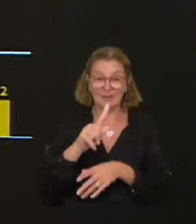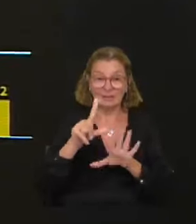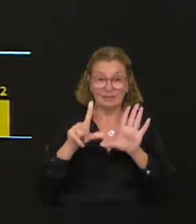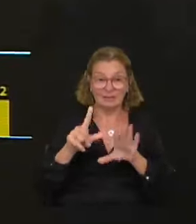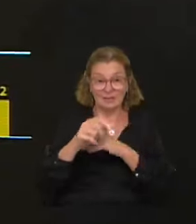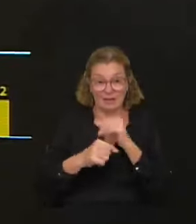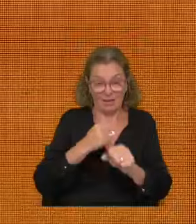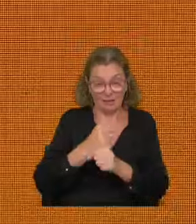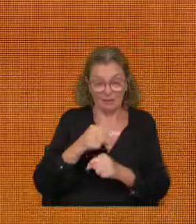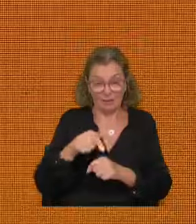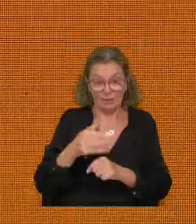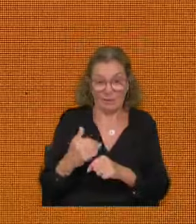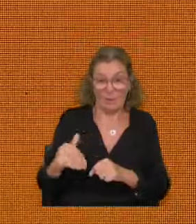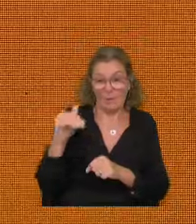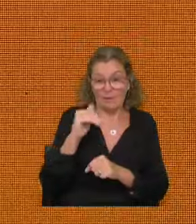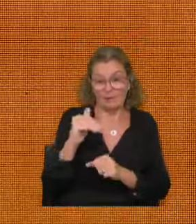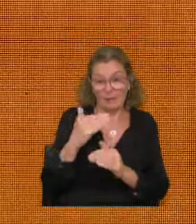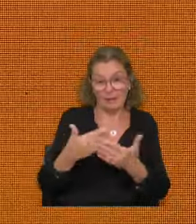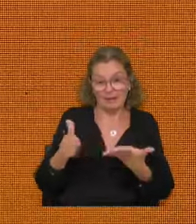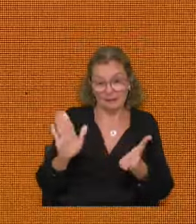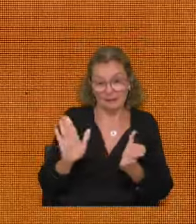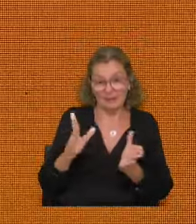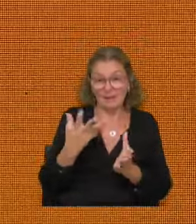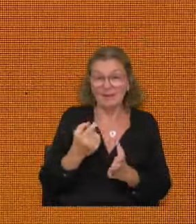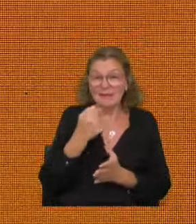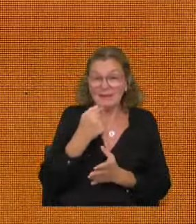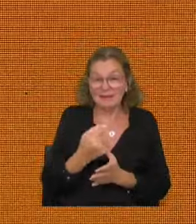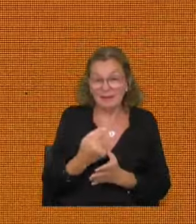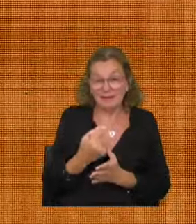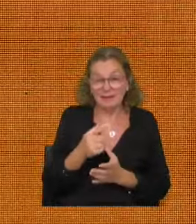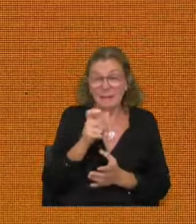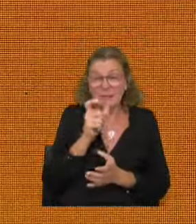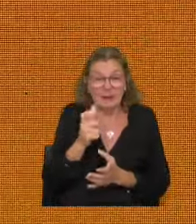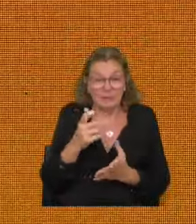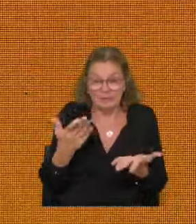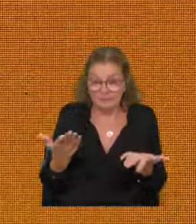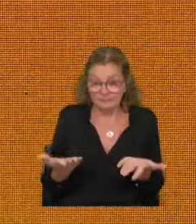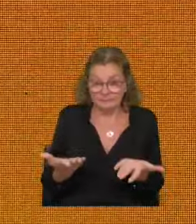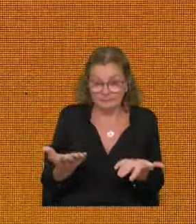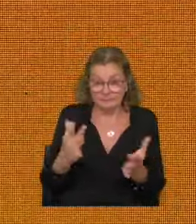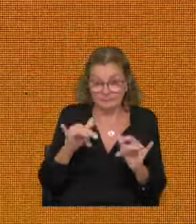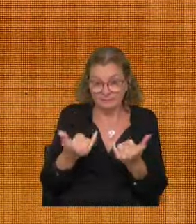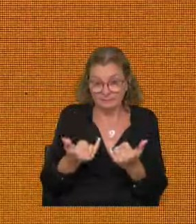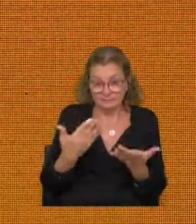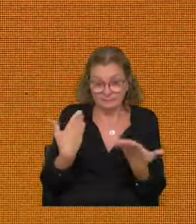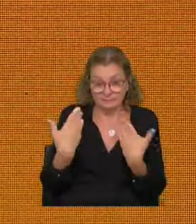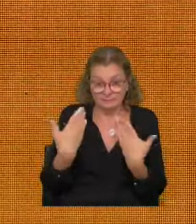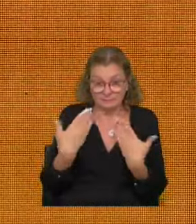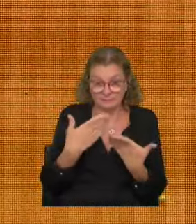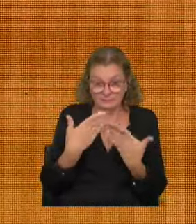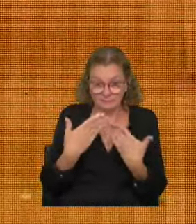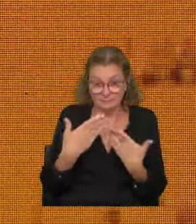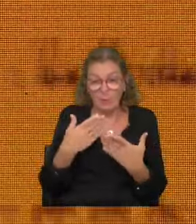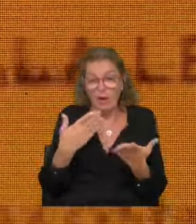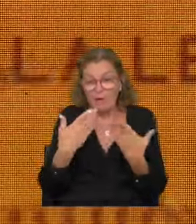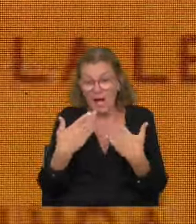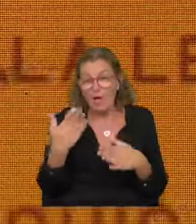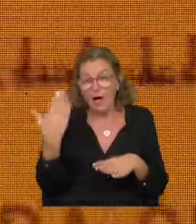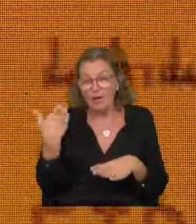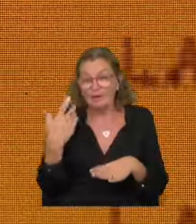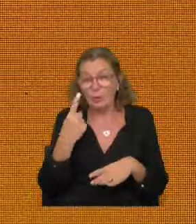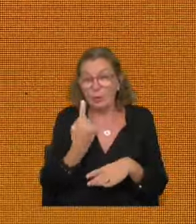es donde hay un mayor aumento esto Qué significa En otras palabras y ya lo hemos abordado en otros programas que uno de cada